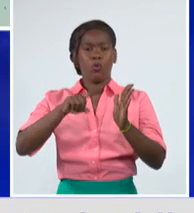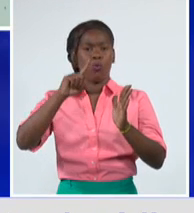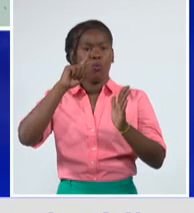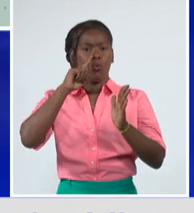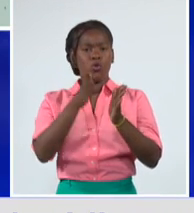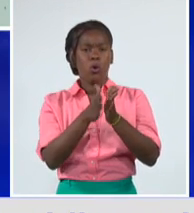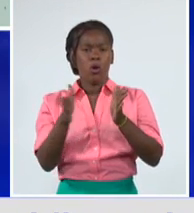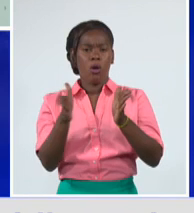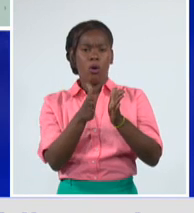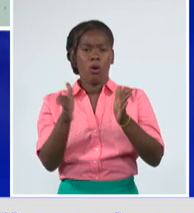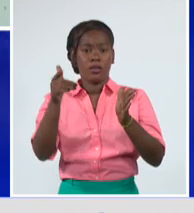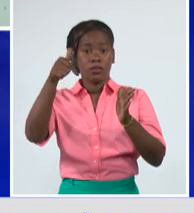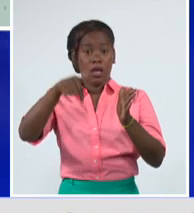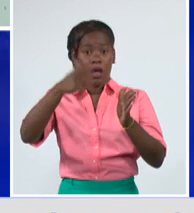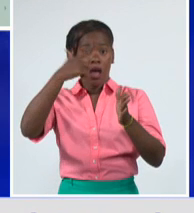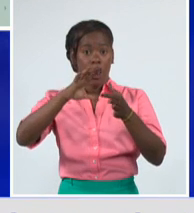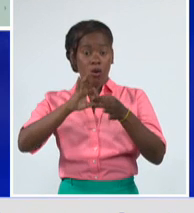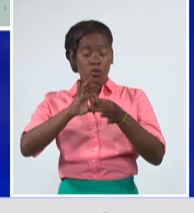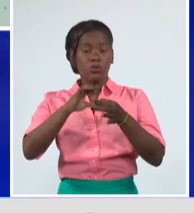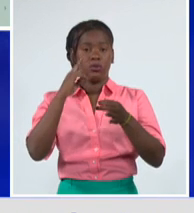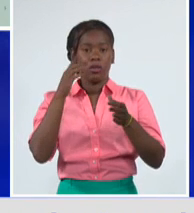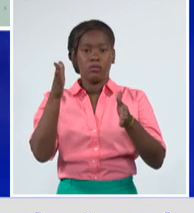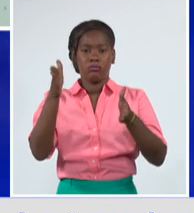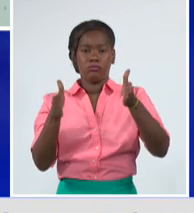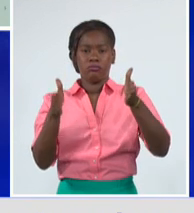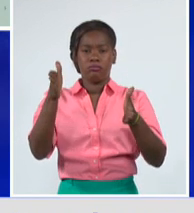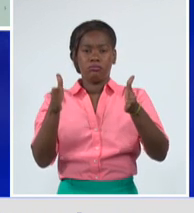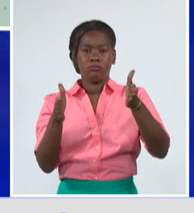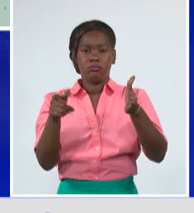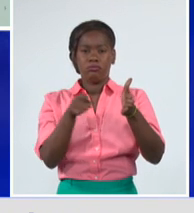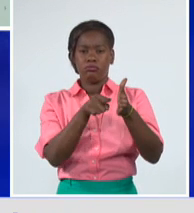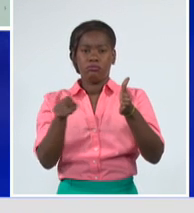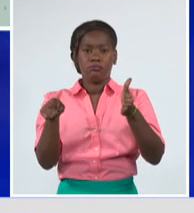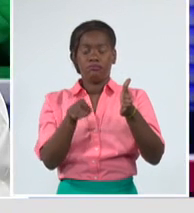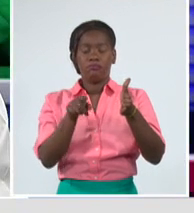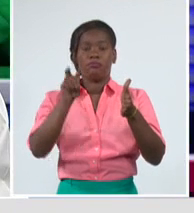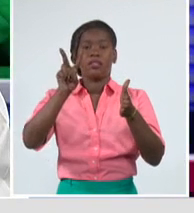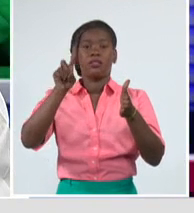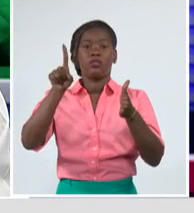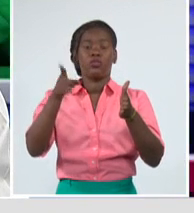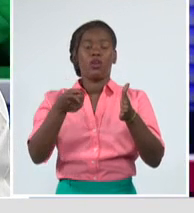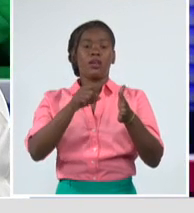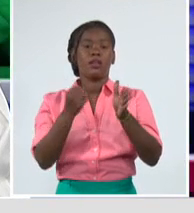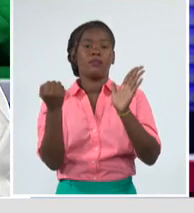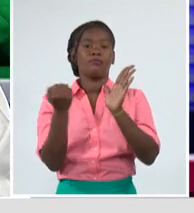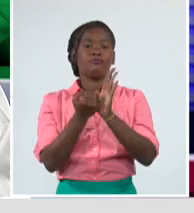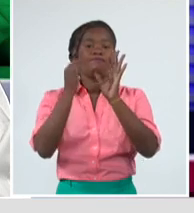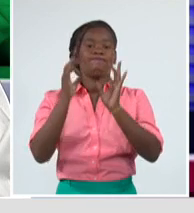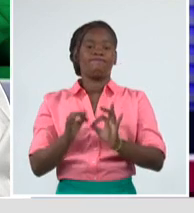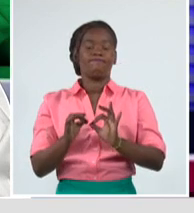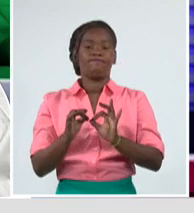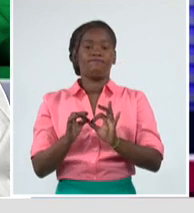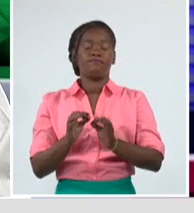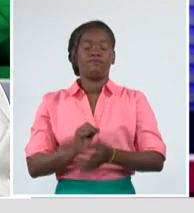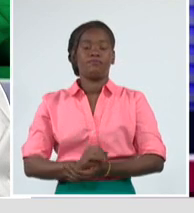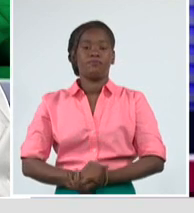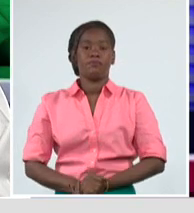ayer. Importados, como ya dije, 21 casos diagnosticados ayer, 3 menos que el día anterior, de